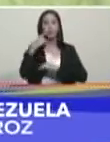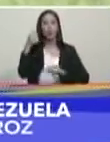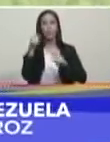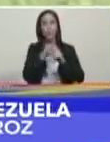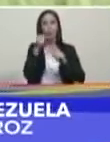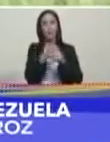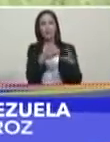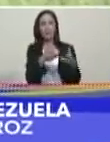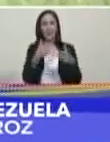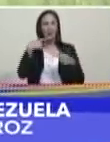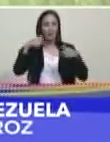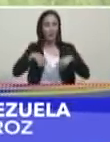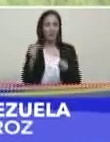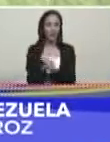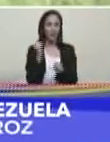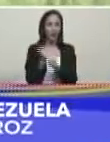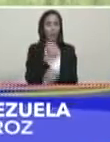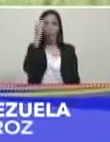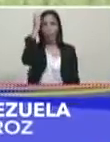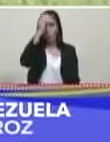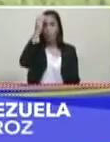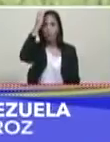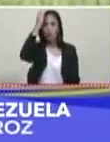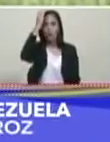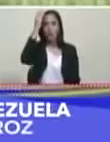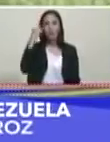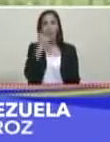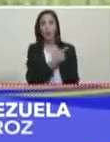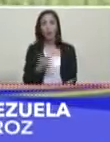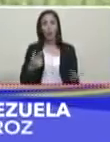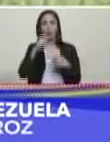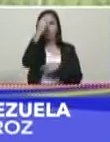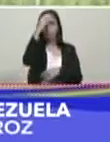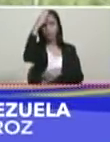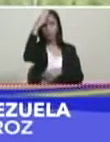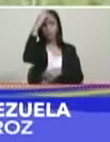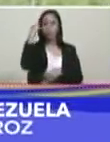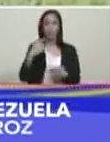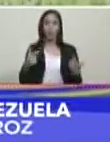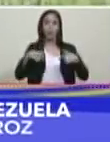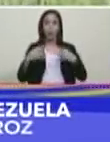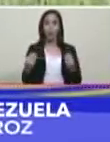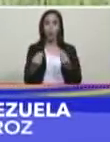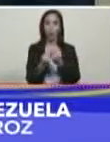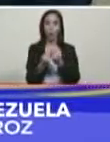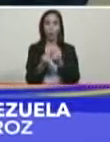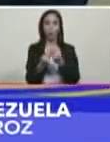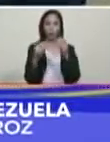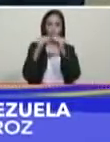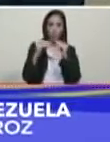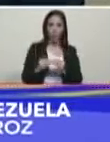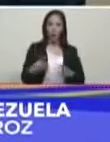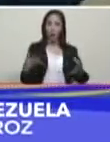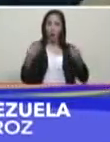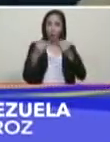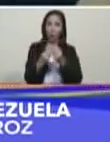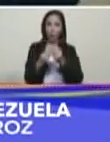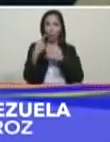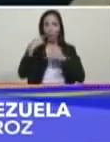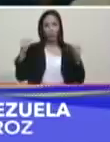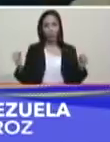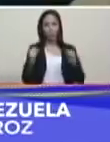guerra con trabajo, con conciencia y con conocimiento. Y aquí se juntan todos esos factores para dar una